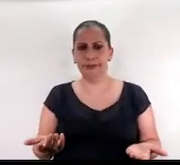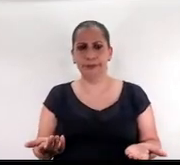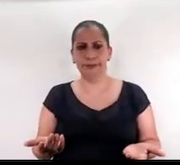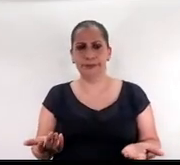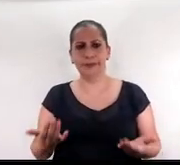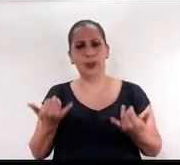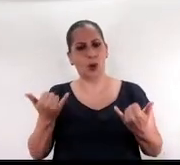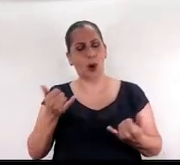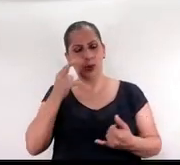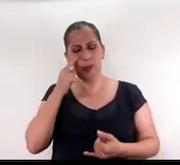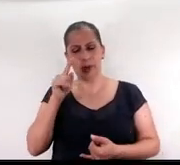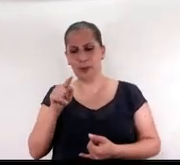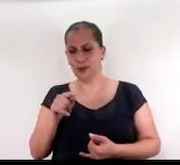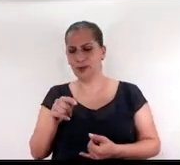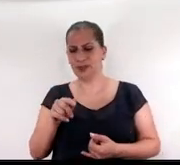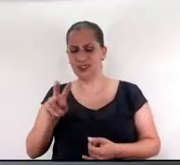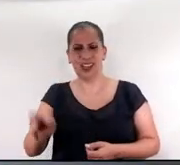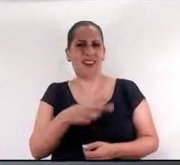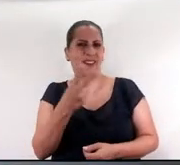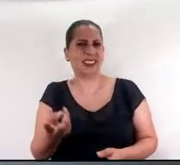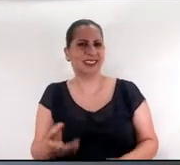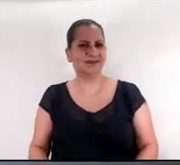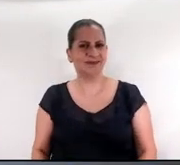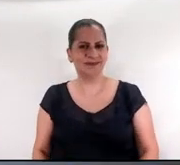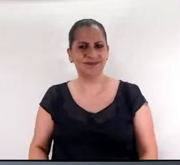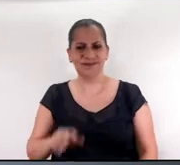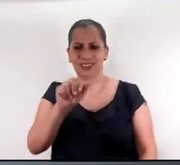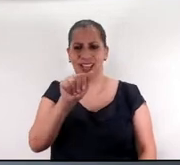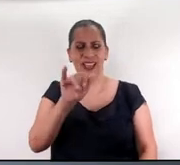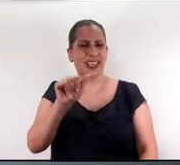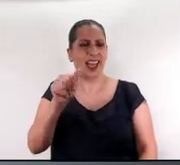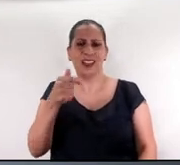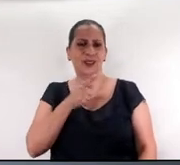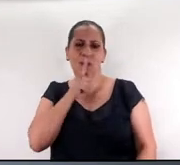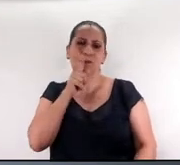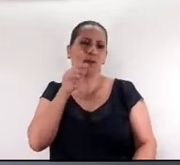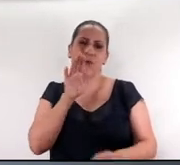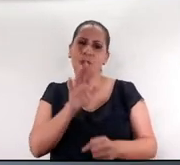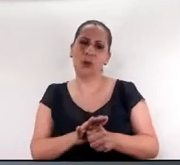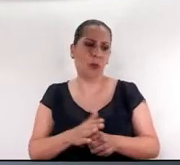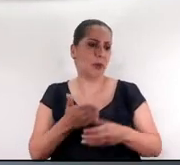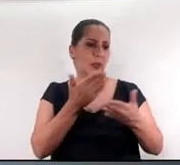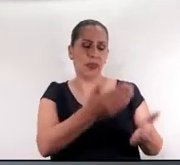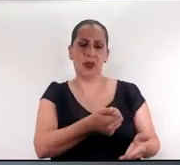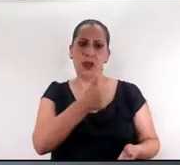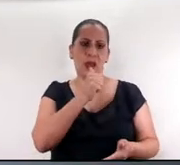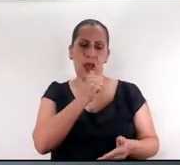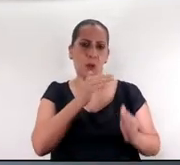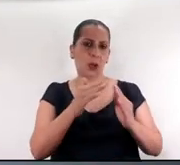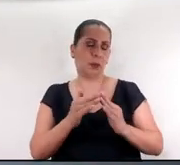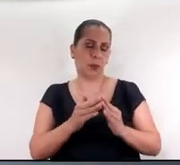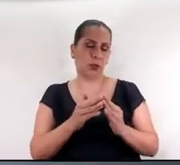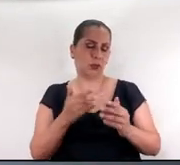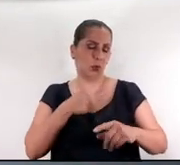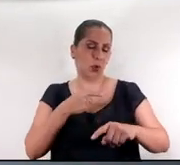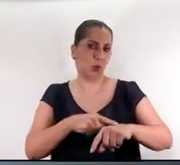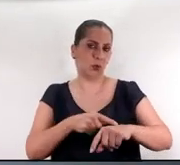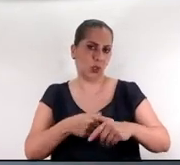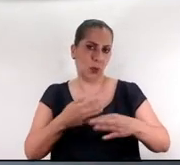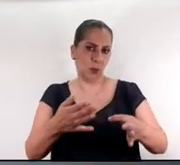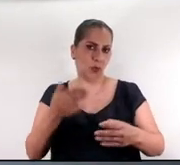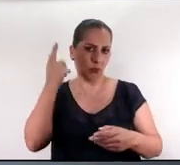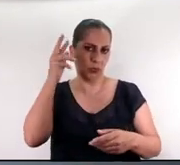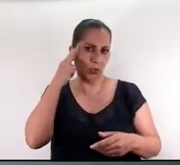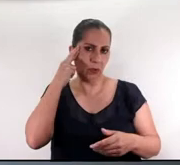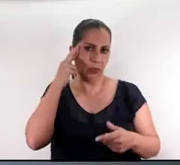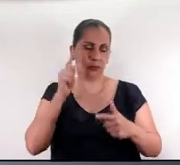digamos, al revés. El AIA no está cumpliendo su papel de brindar agua a la población en un plazo razonable. Entonces, ahí